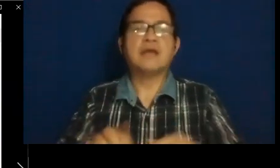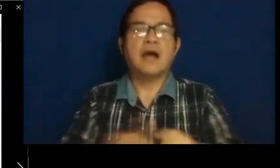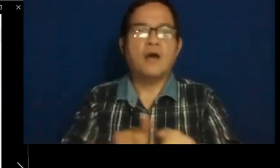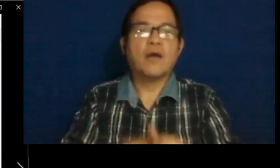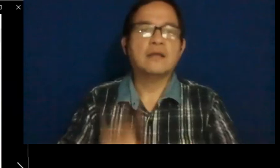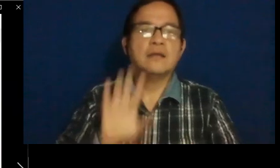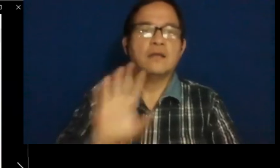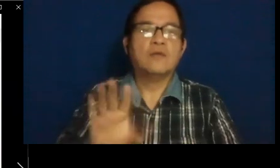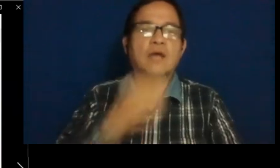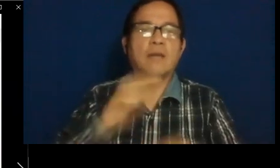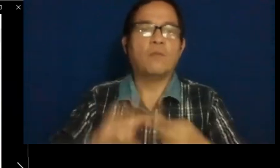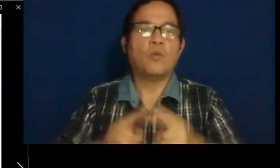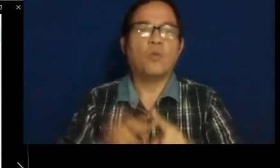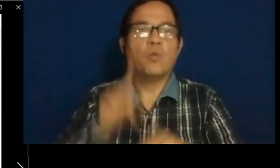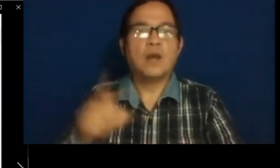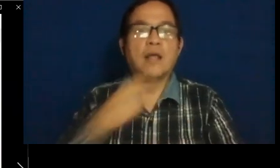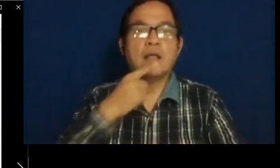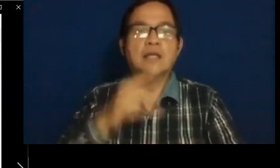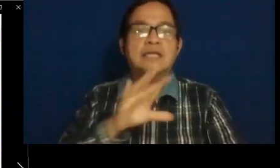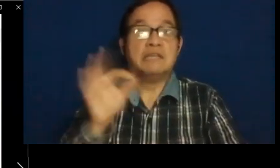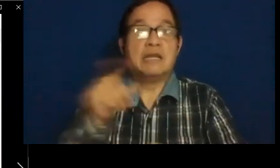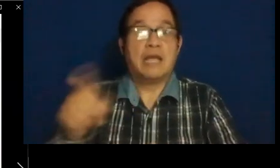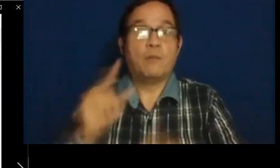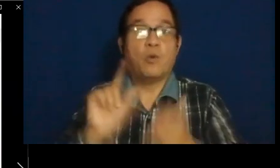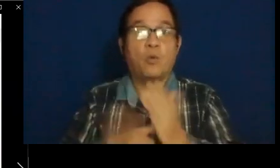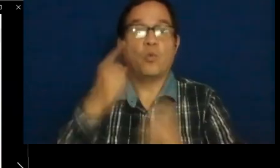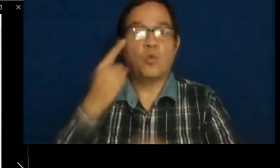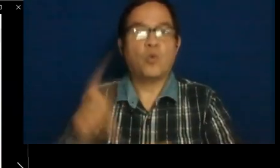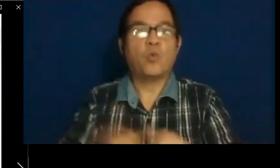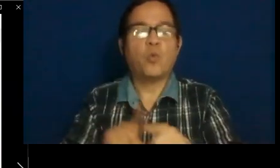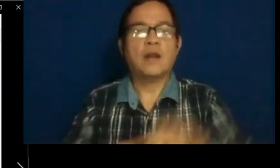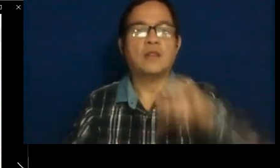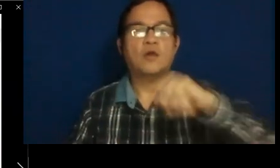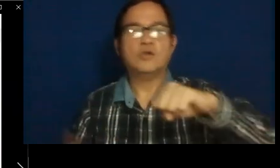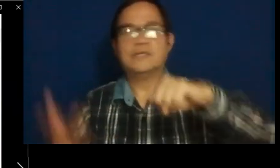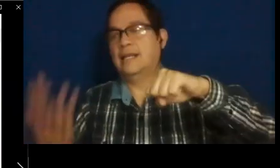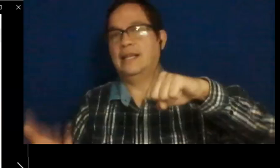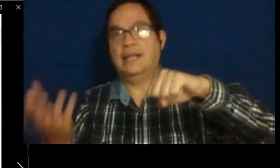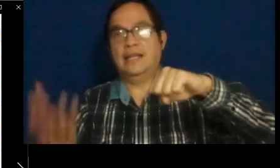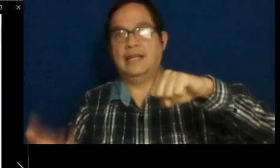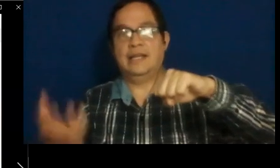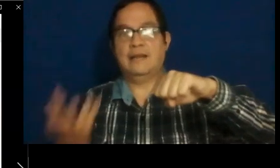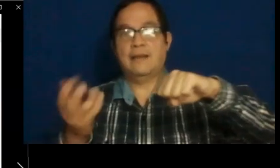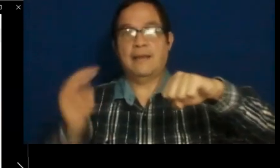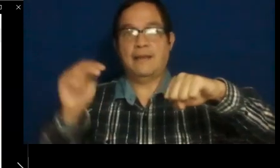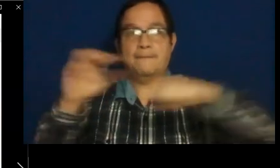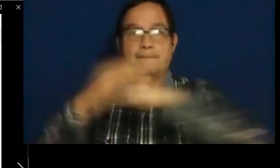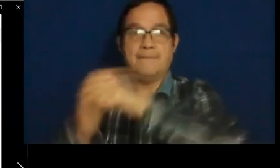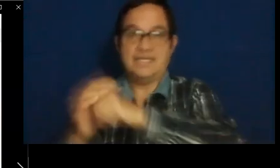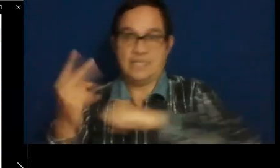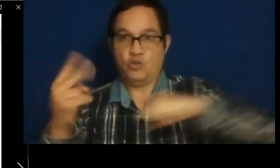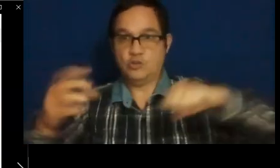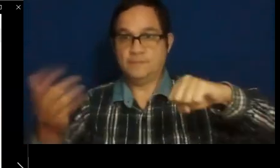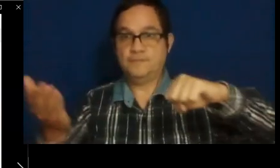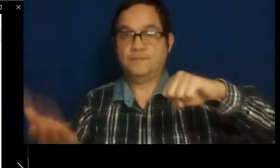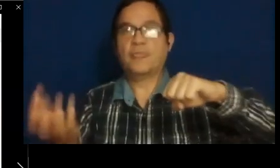caso. Pero la segunda masa, la masa 2, de manera libre, muchachos, de manera como usted quiera, libre